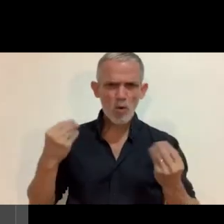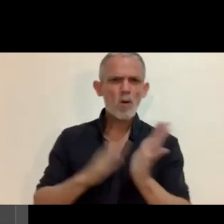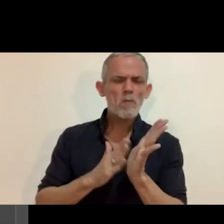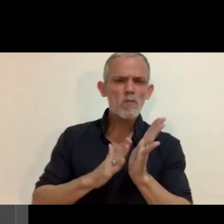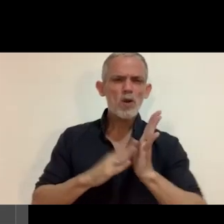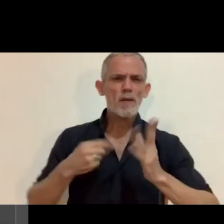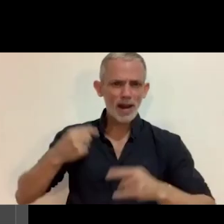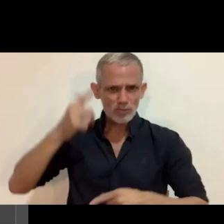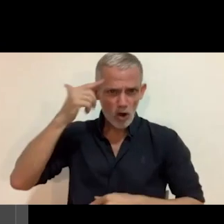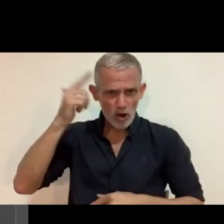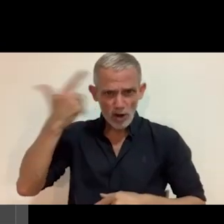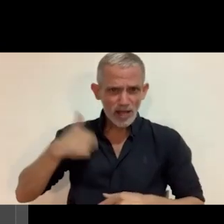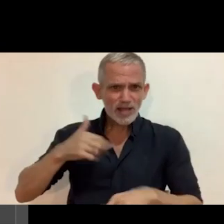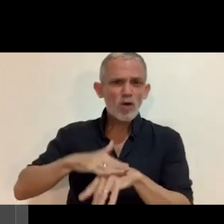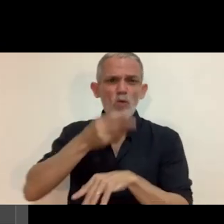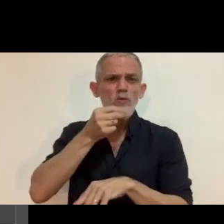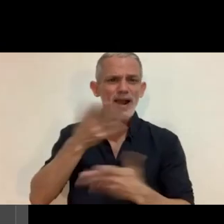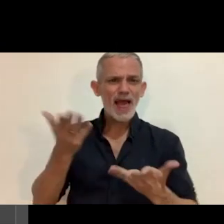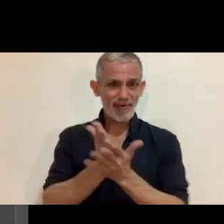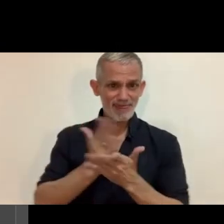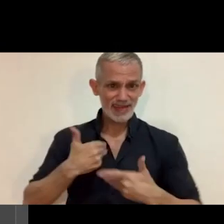prueba de su inocencia o de su derecho.